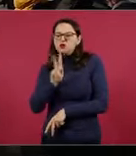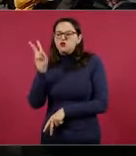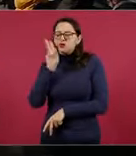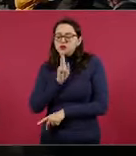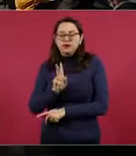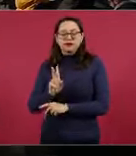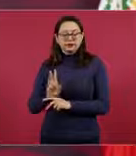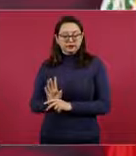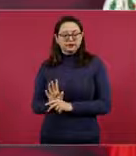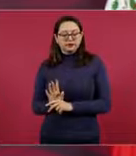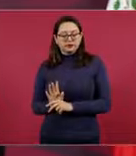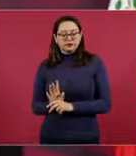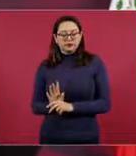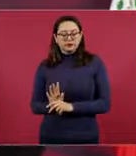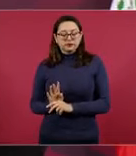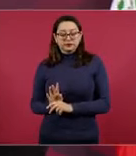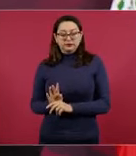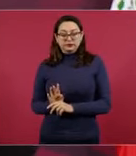y